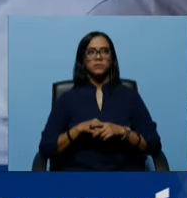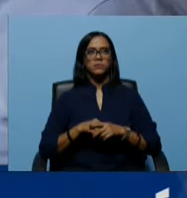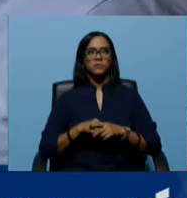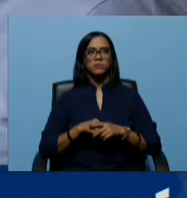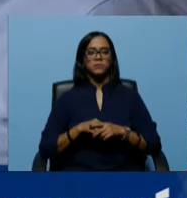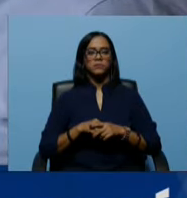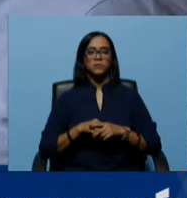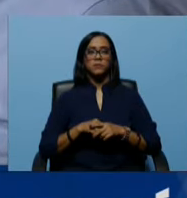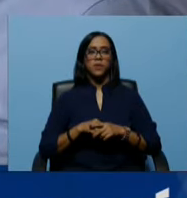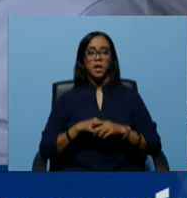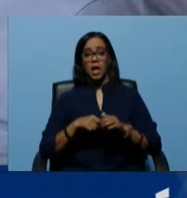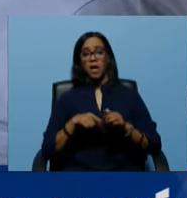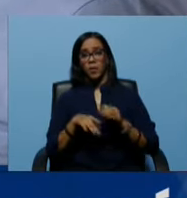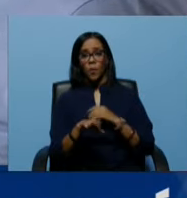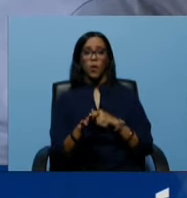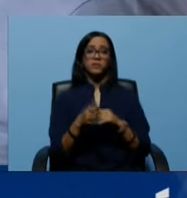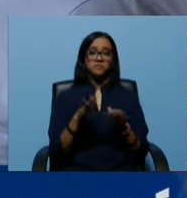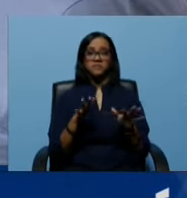Ahí.